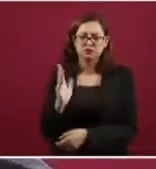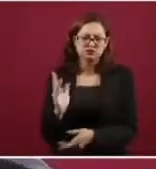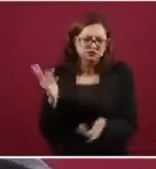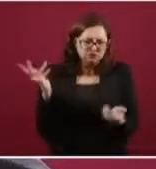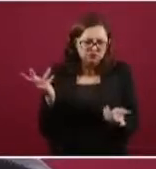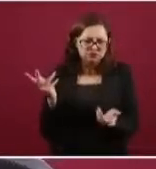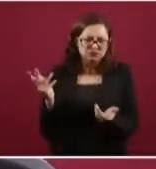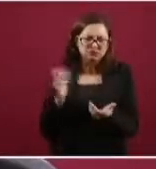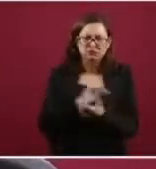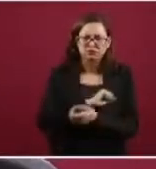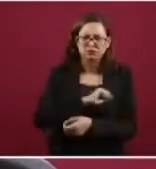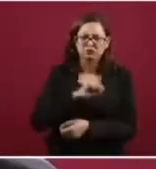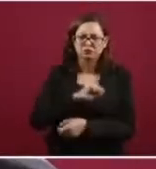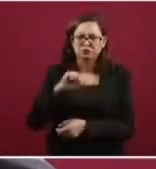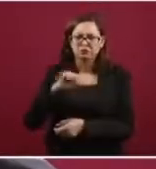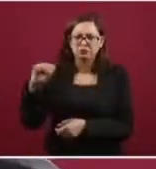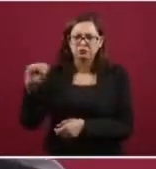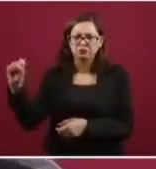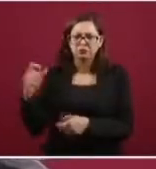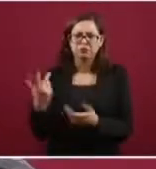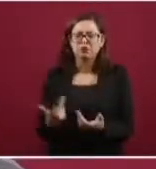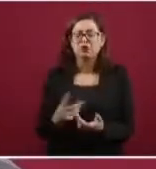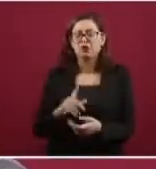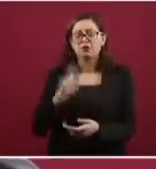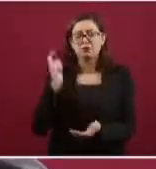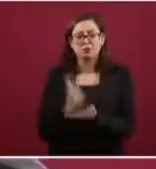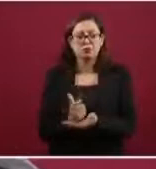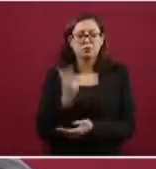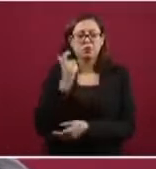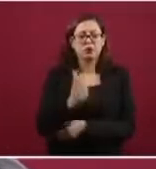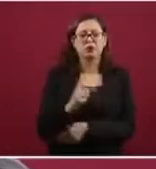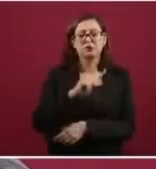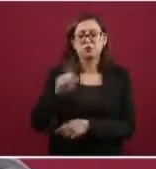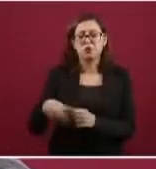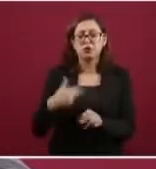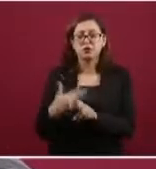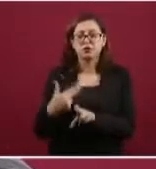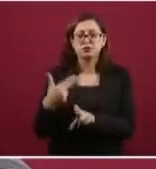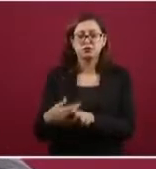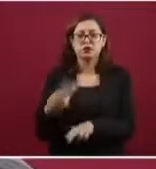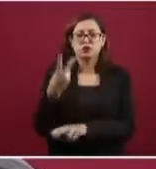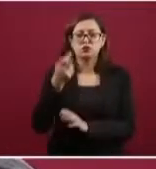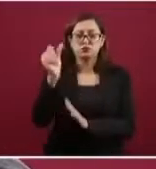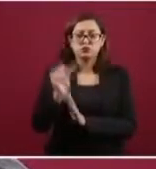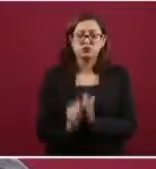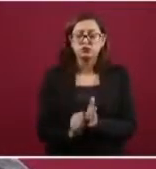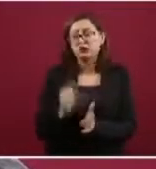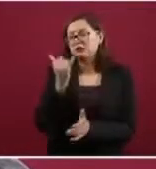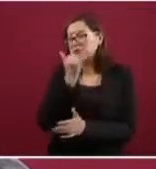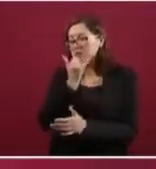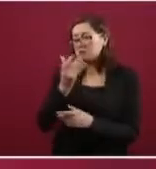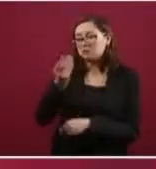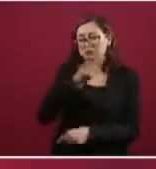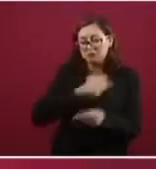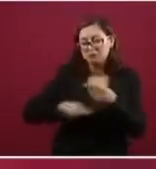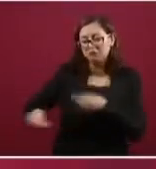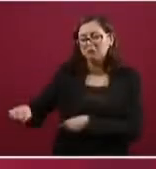real, y el ajuste lo hacían hasta el siguiente bimestre. Y en consecuencia, pues se jineteaban